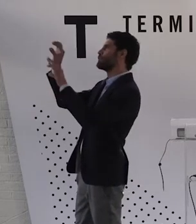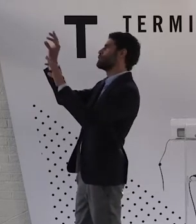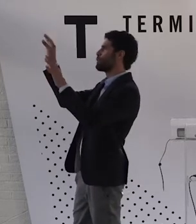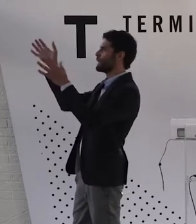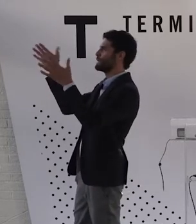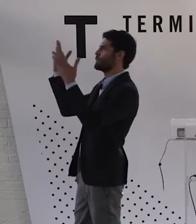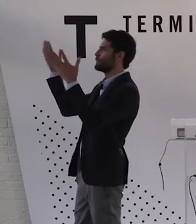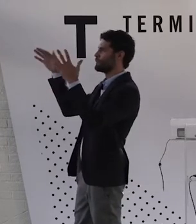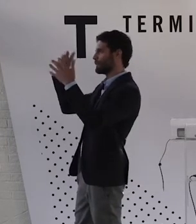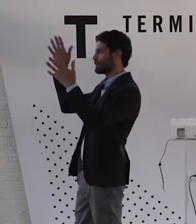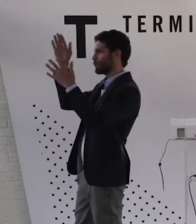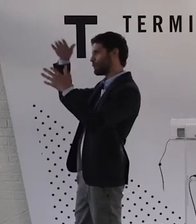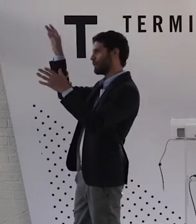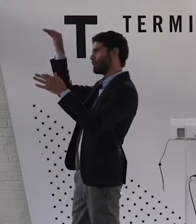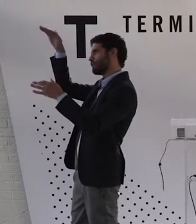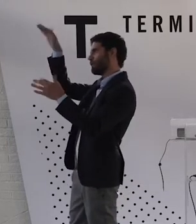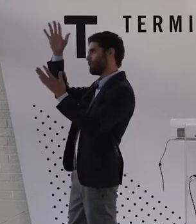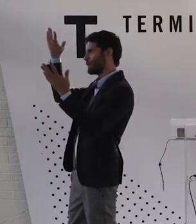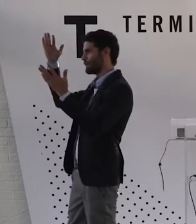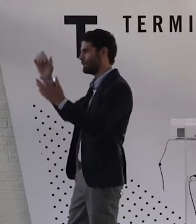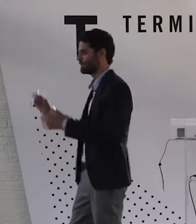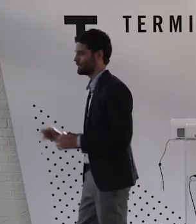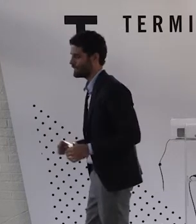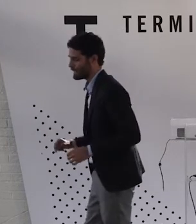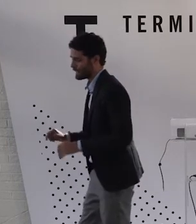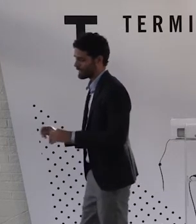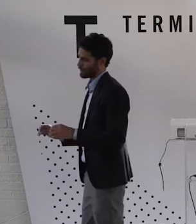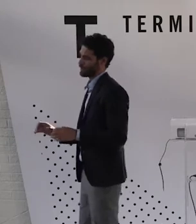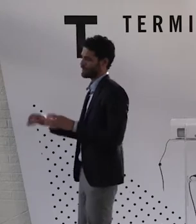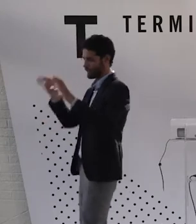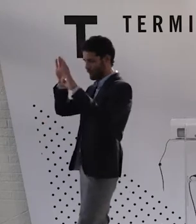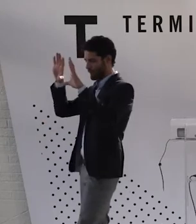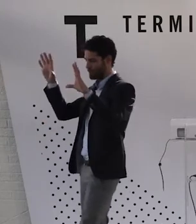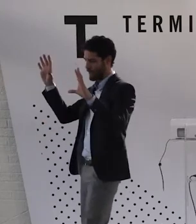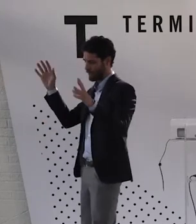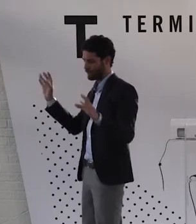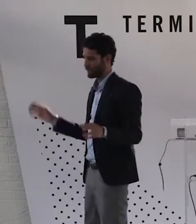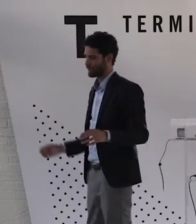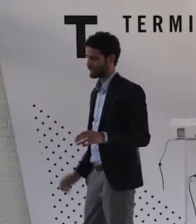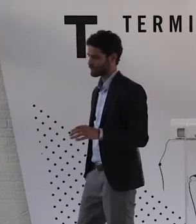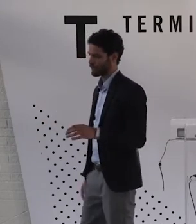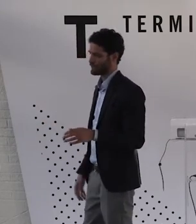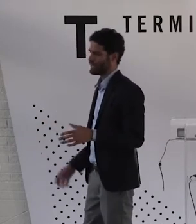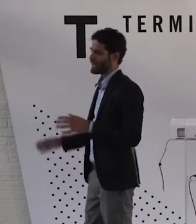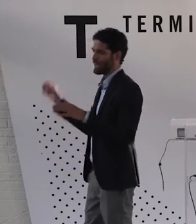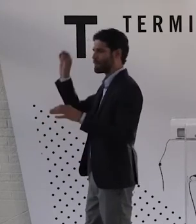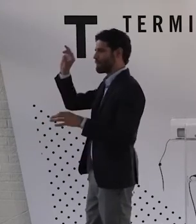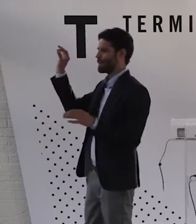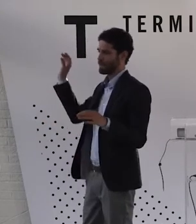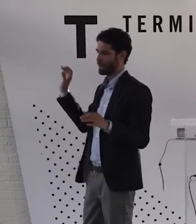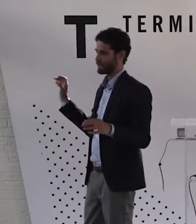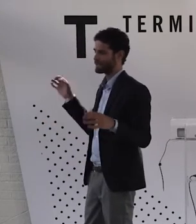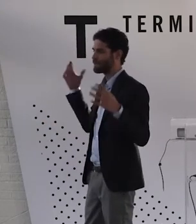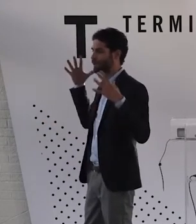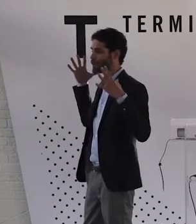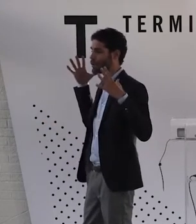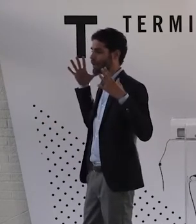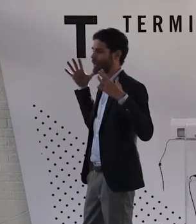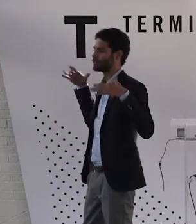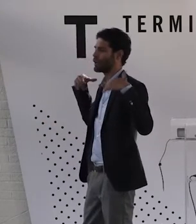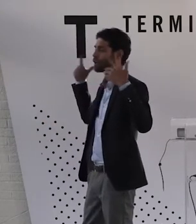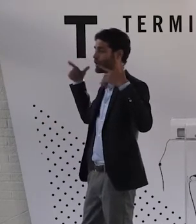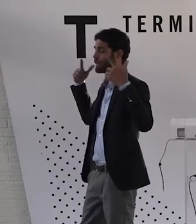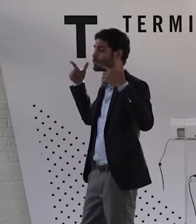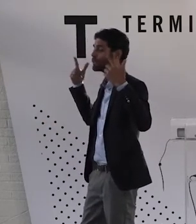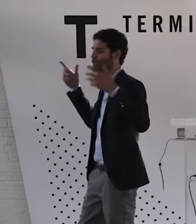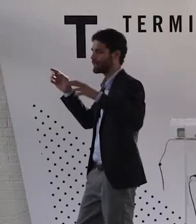no, hay un título ahí, no, el título, olvídalo, el título de la página. Y quiero que vayas al primer párrafo ahí y que escojas la primera palabra que está ahí, pero no